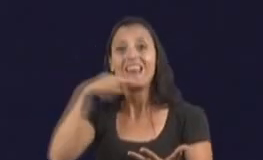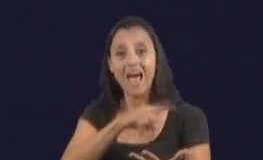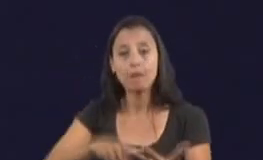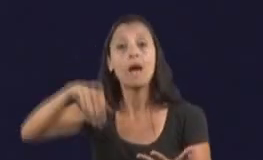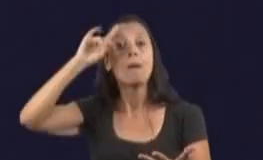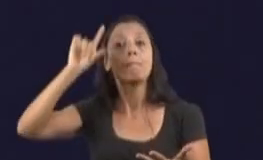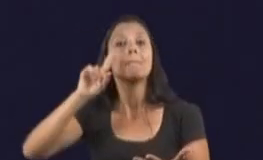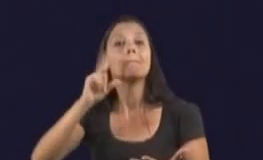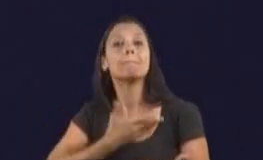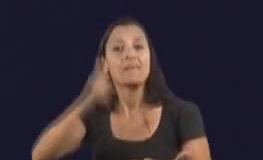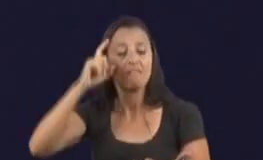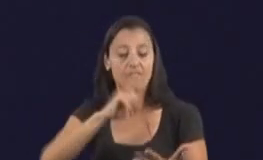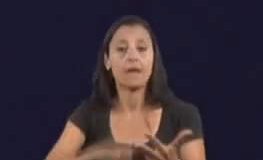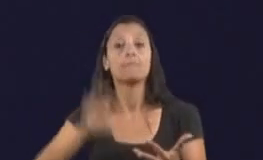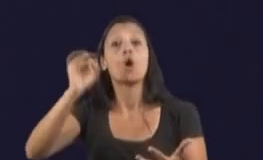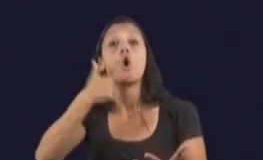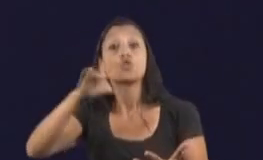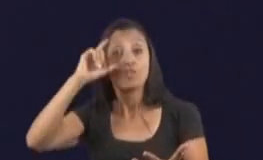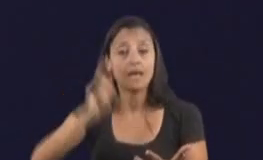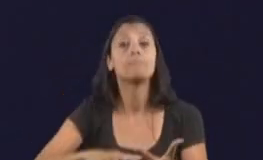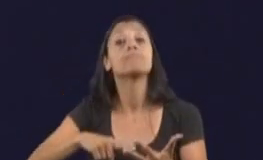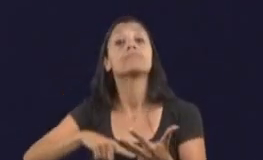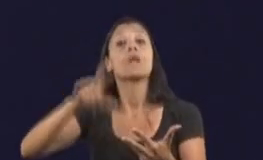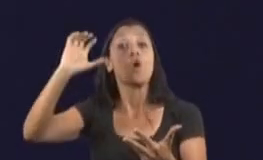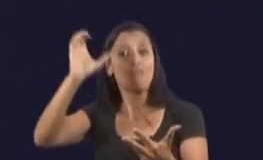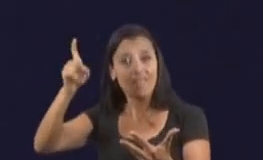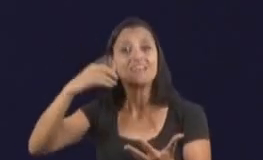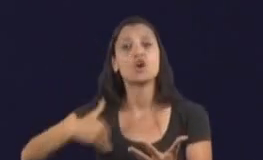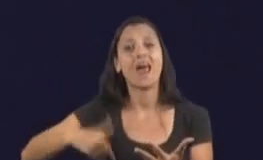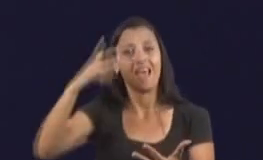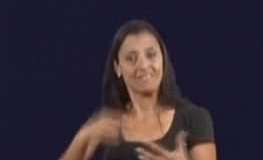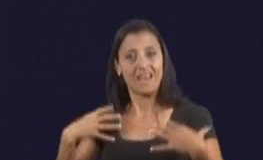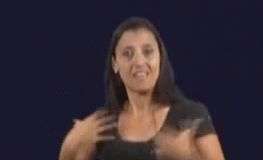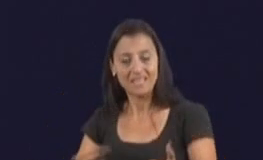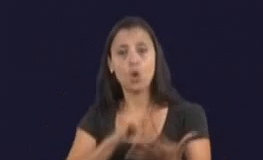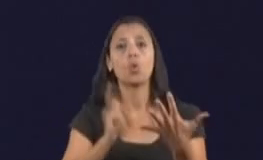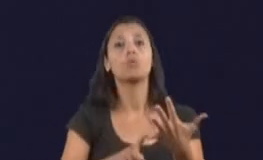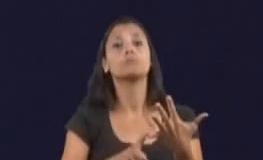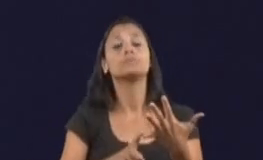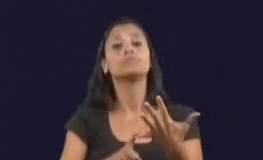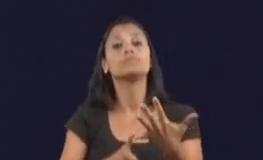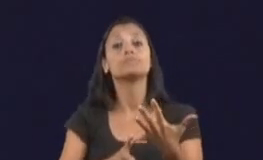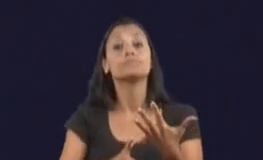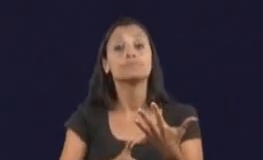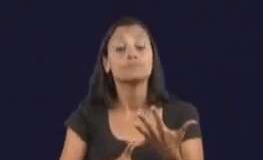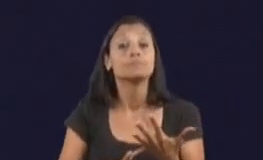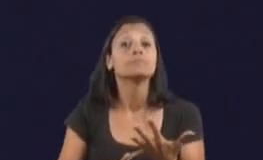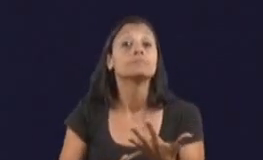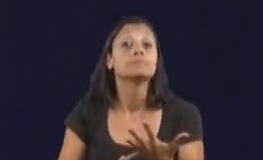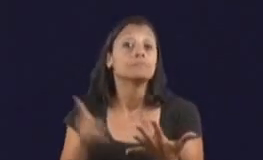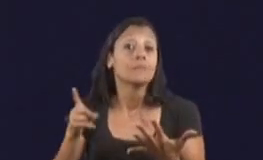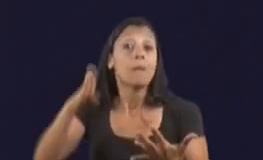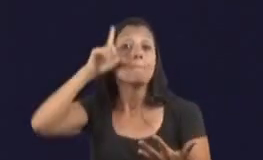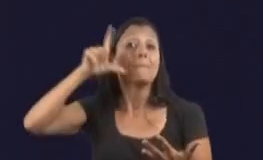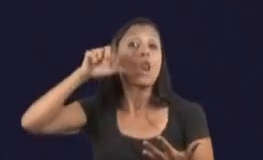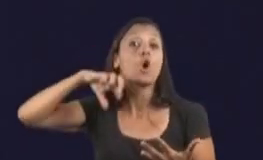Medife, Swissmedical, Lomint, OSDE, la Confederación Unión Argentina de Salud, UAS, y Claudio Velocopit, que en aquel